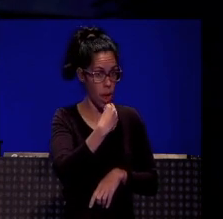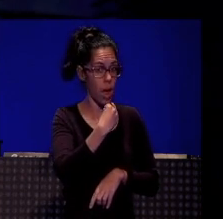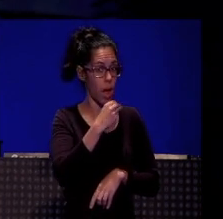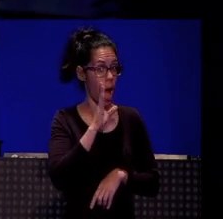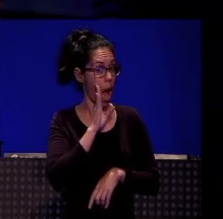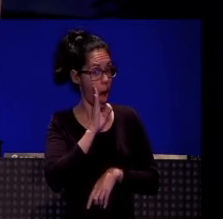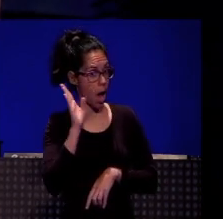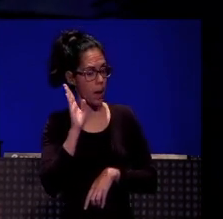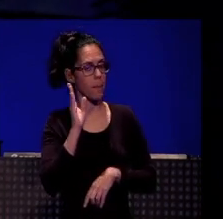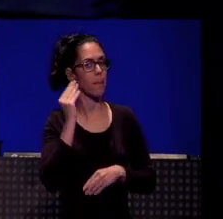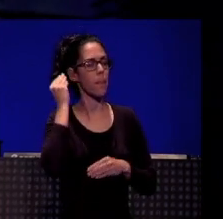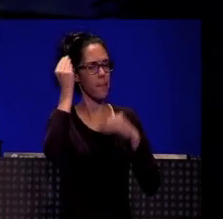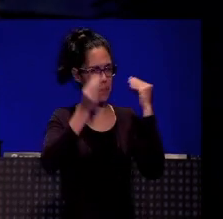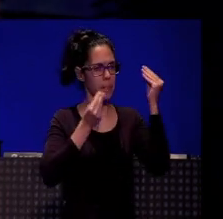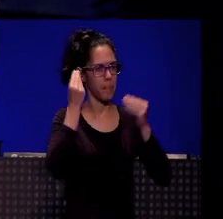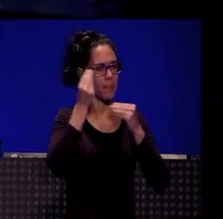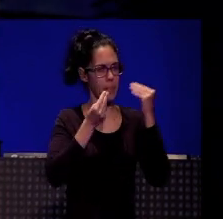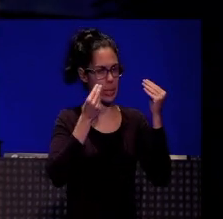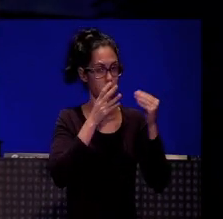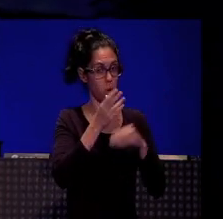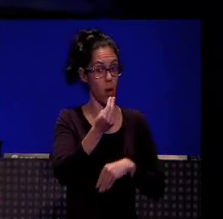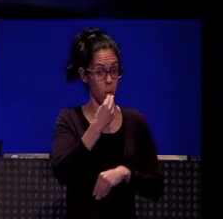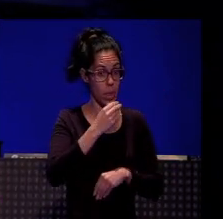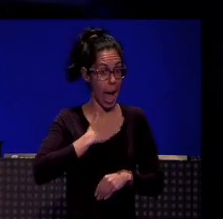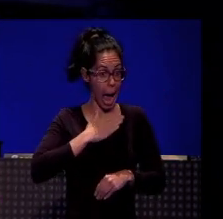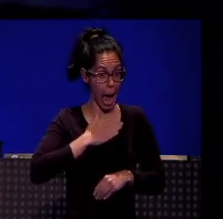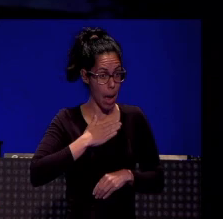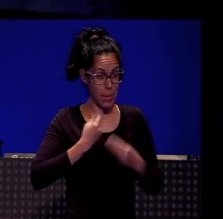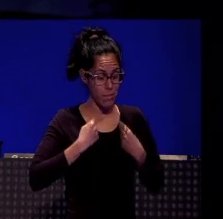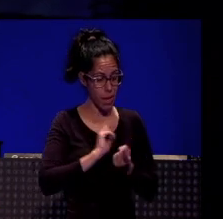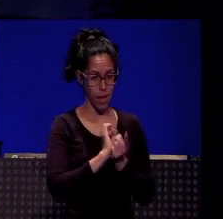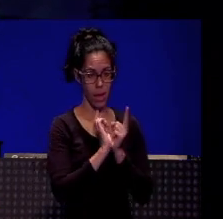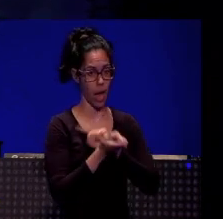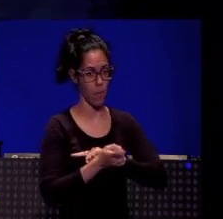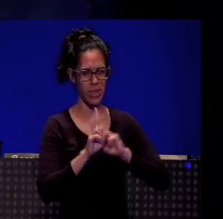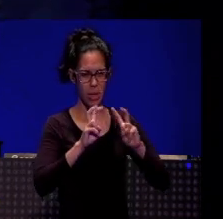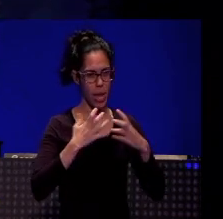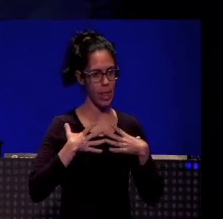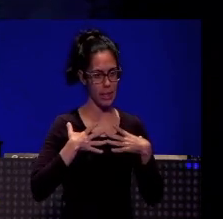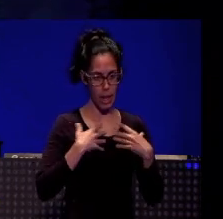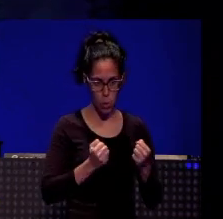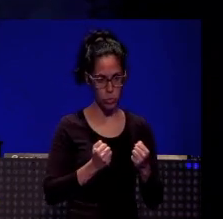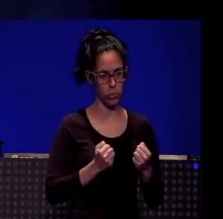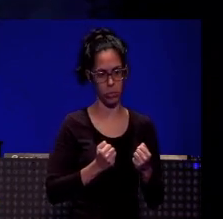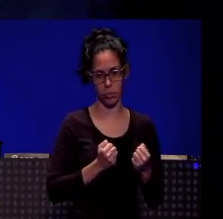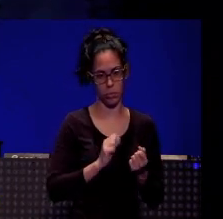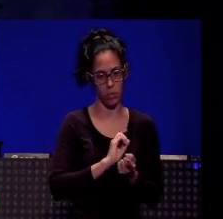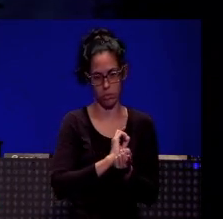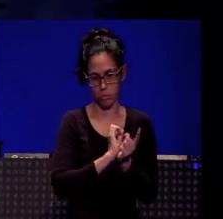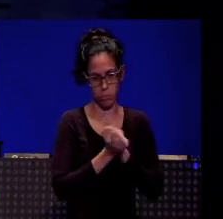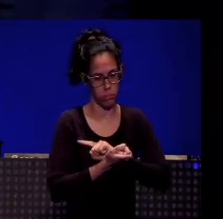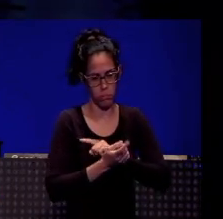pensarlo porque yo me la comida me ha cambiado la vida de la salud de brutal de soy otra persona